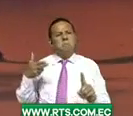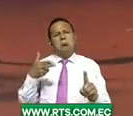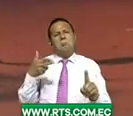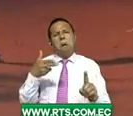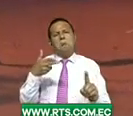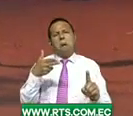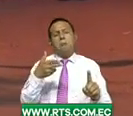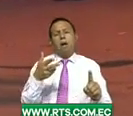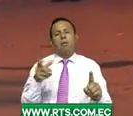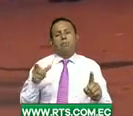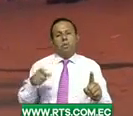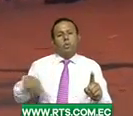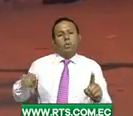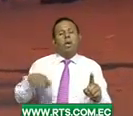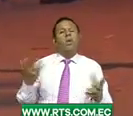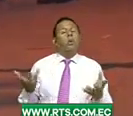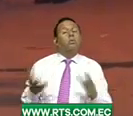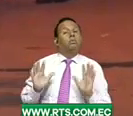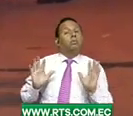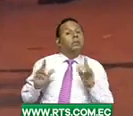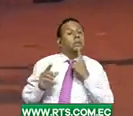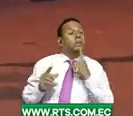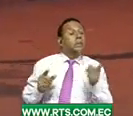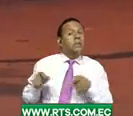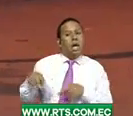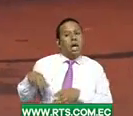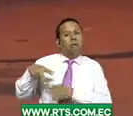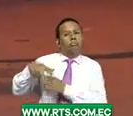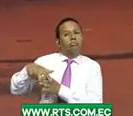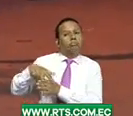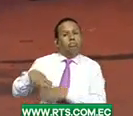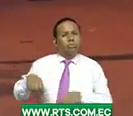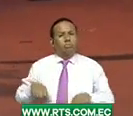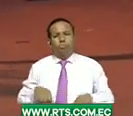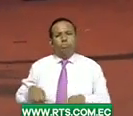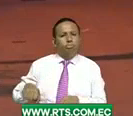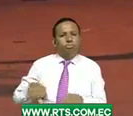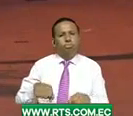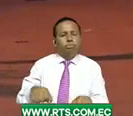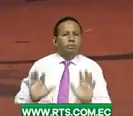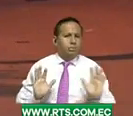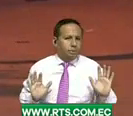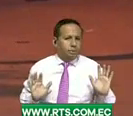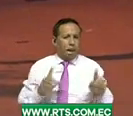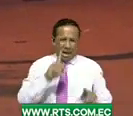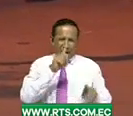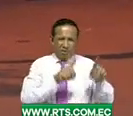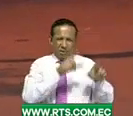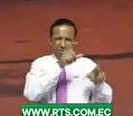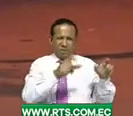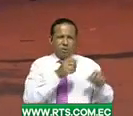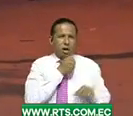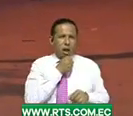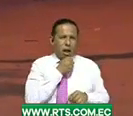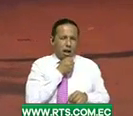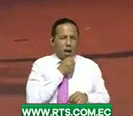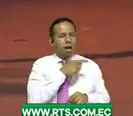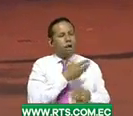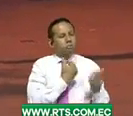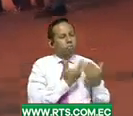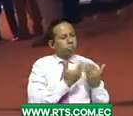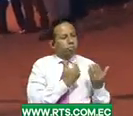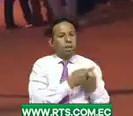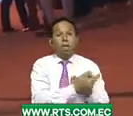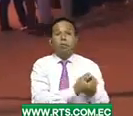balas de personas que llegaron supuestamente en una motocicleta. Algunos habitantes con quienes conversamos fuera de cámara hace pocos instantes